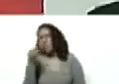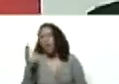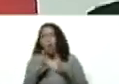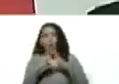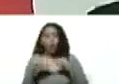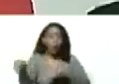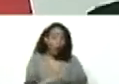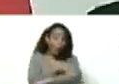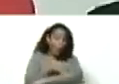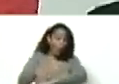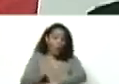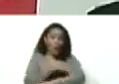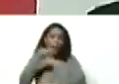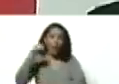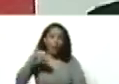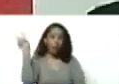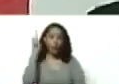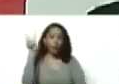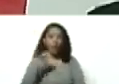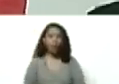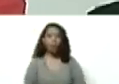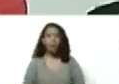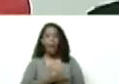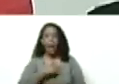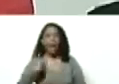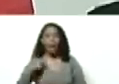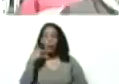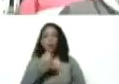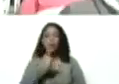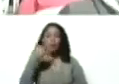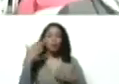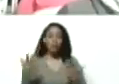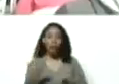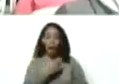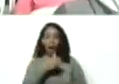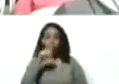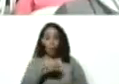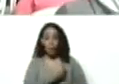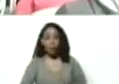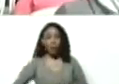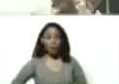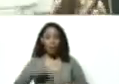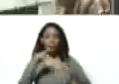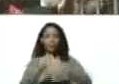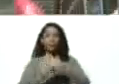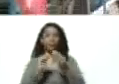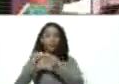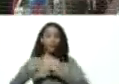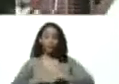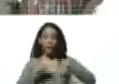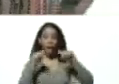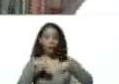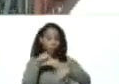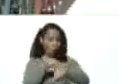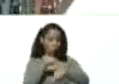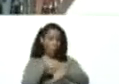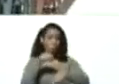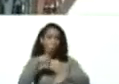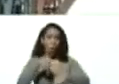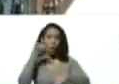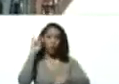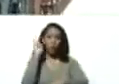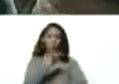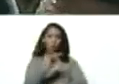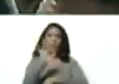todas las calles de Venezuela. Queríamos resaltar, presidente, se han realizado en este momento, hoy lunes,